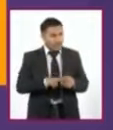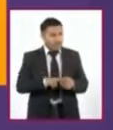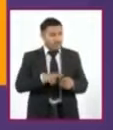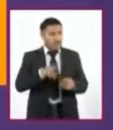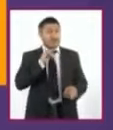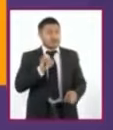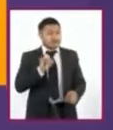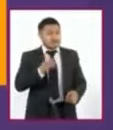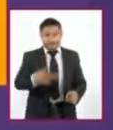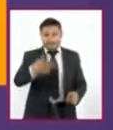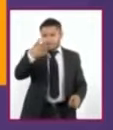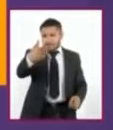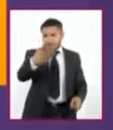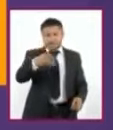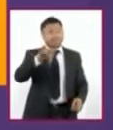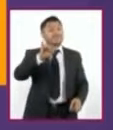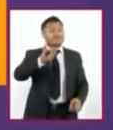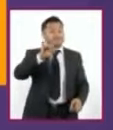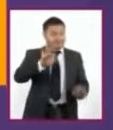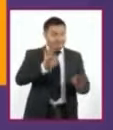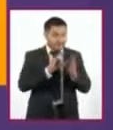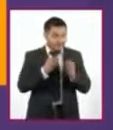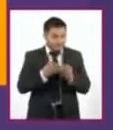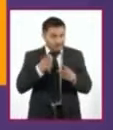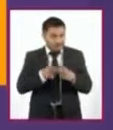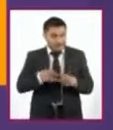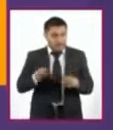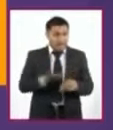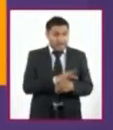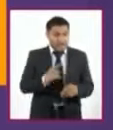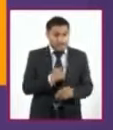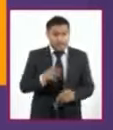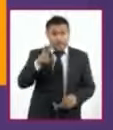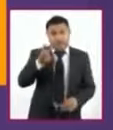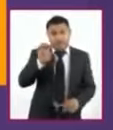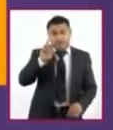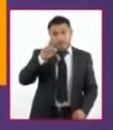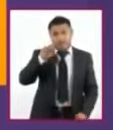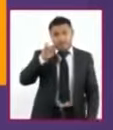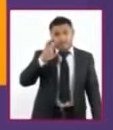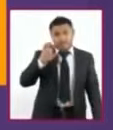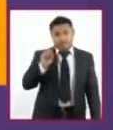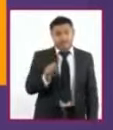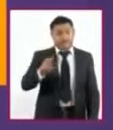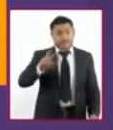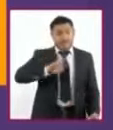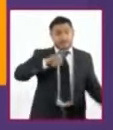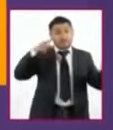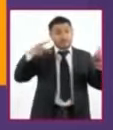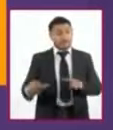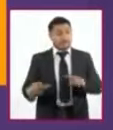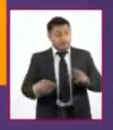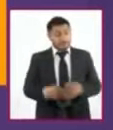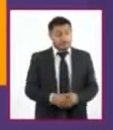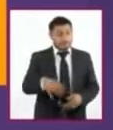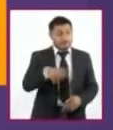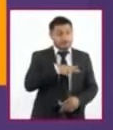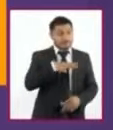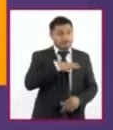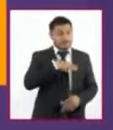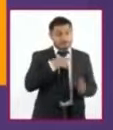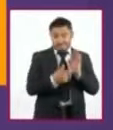Inciso H, sí son figuras simétricas, porque los vértices de la figura simétrica están invertidos. La figura